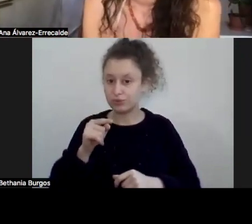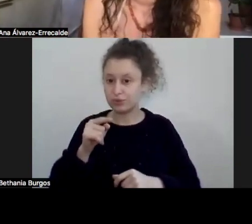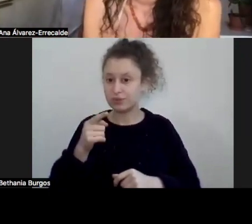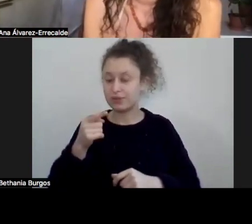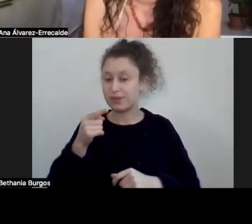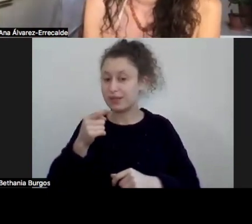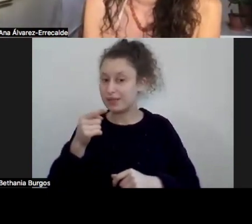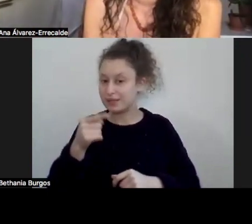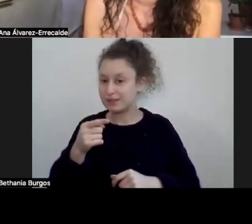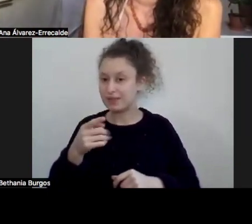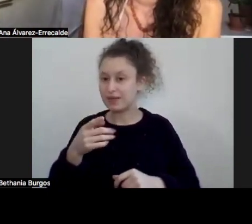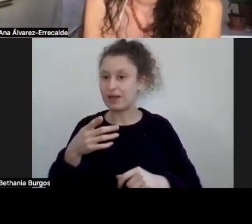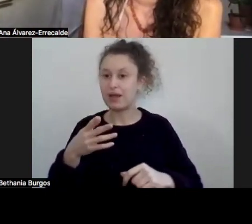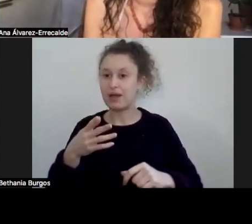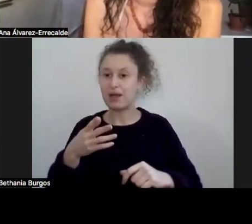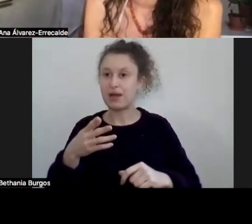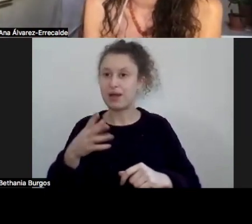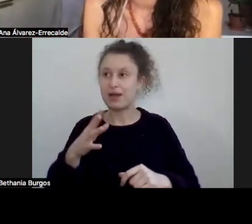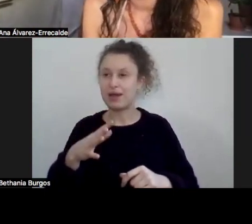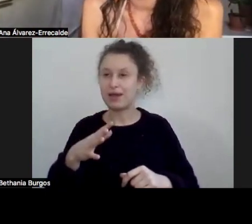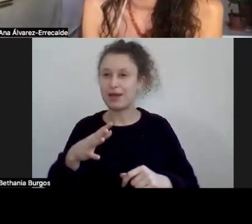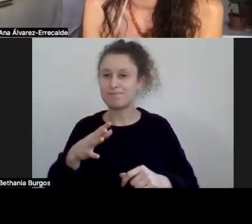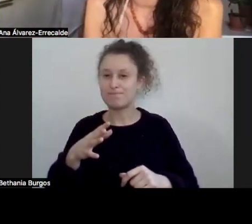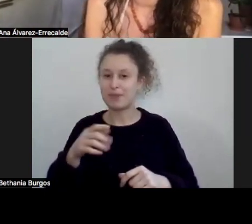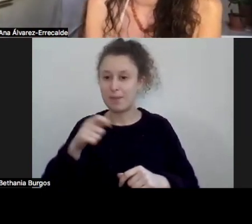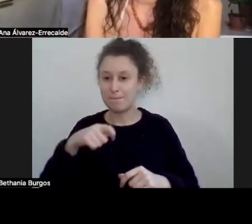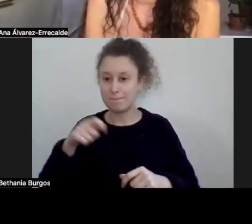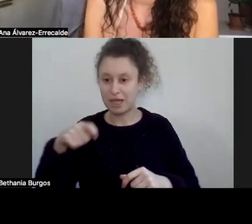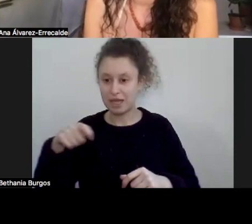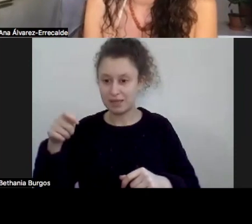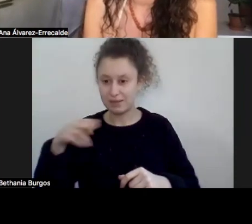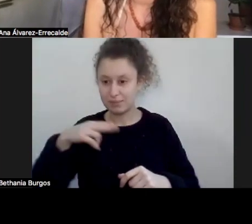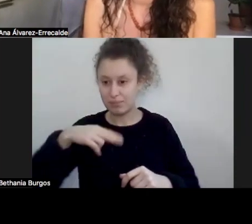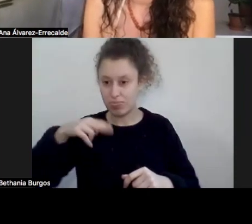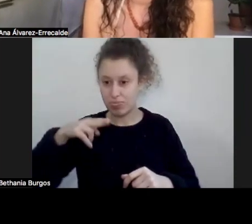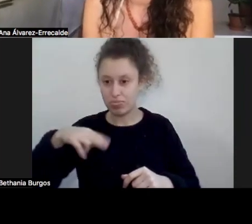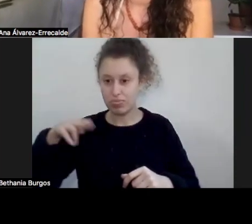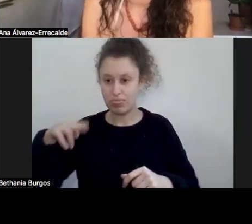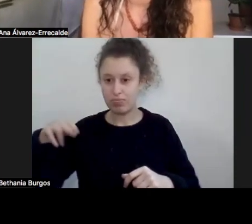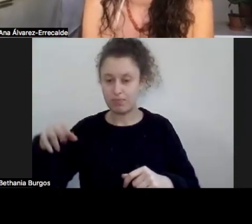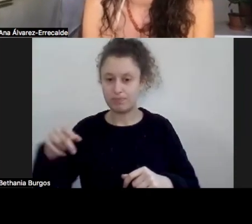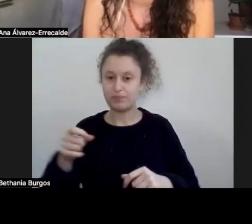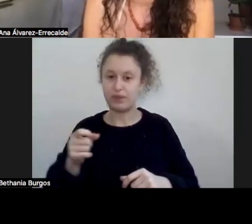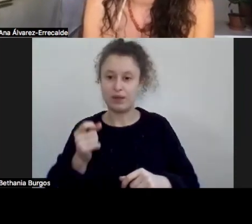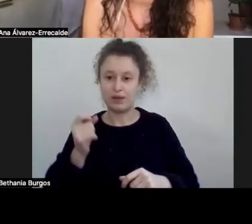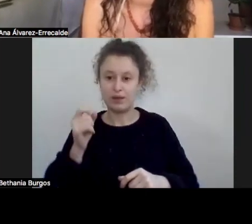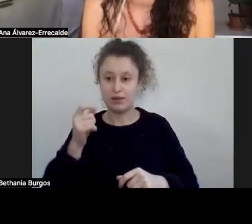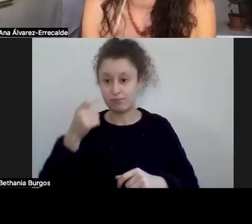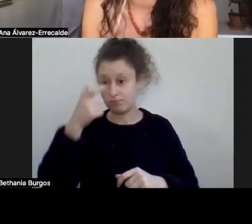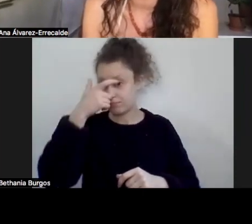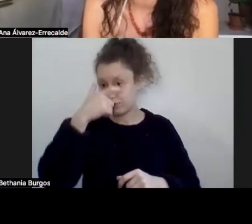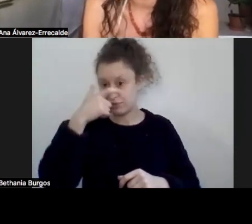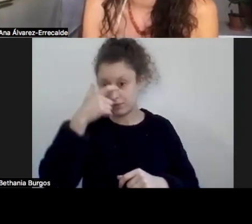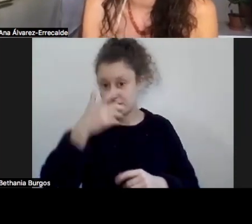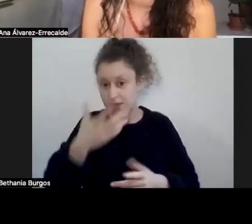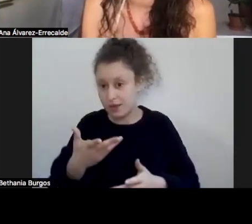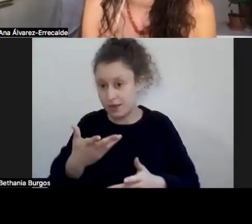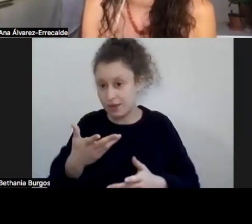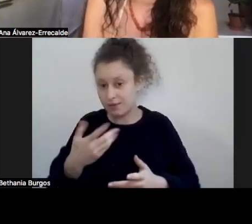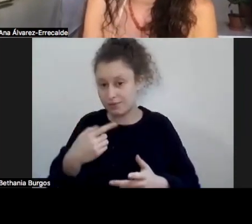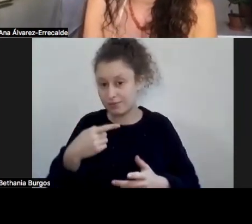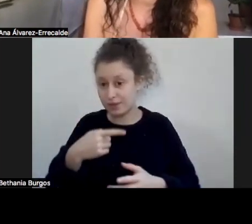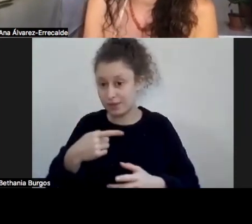Y ella me decía que como debido a su incapacidad para